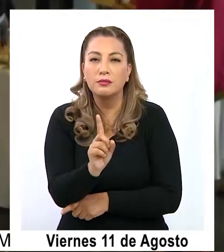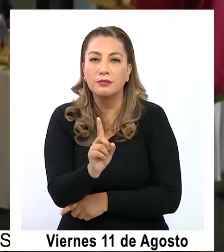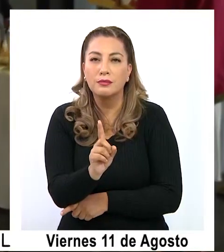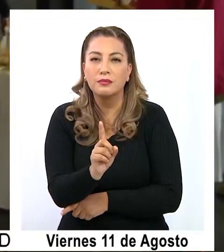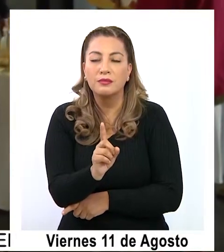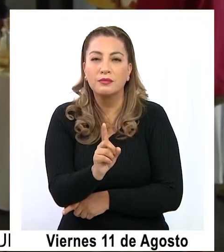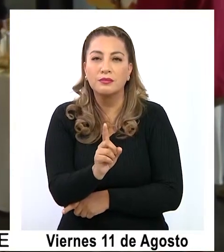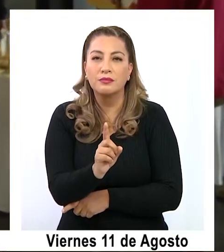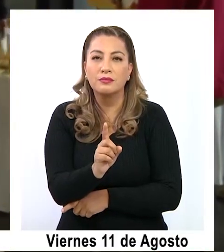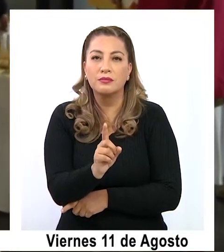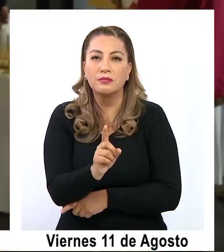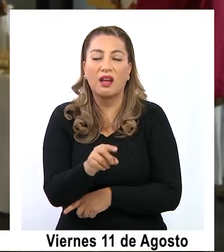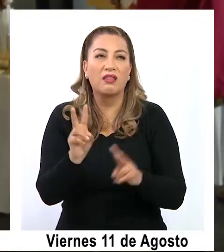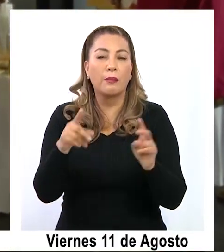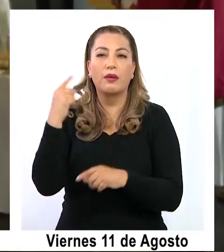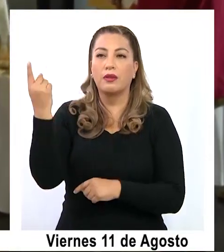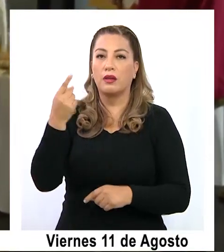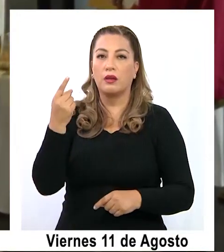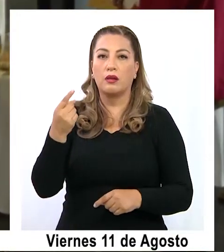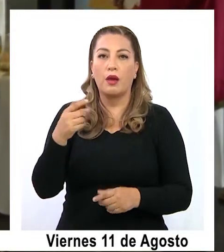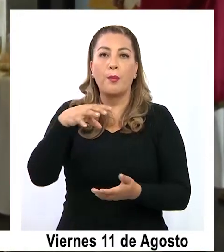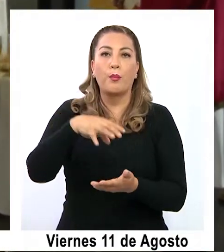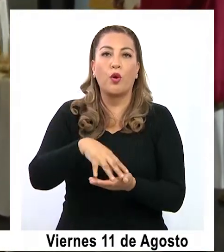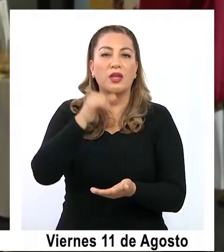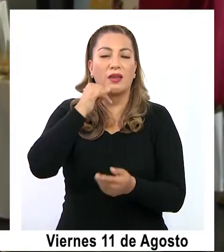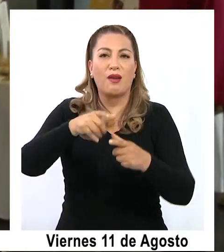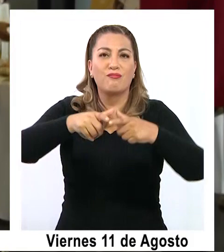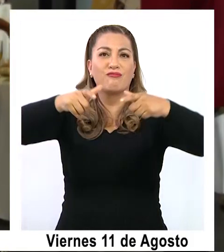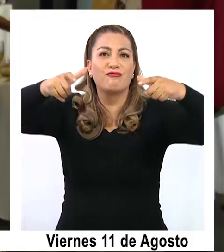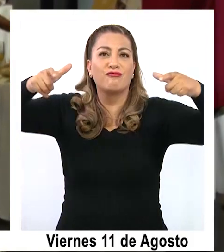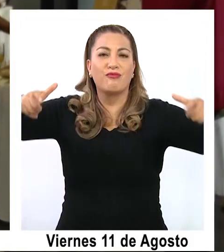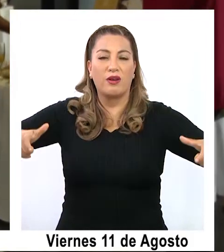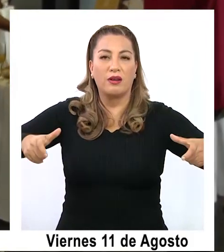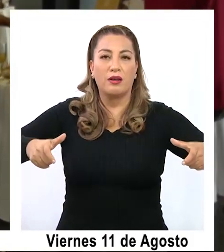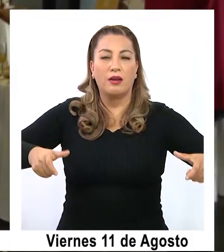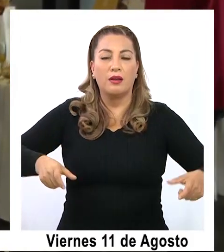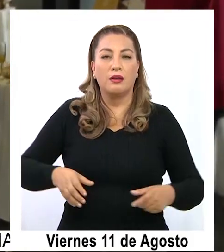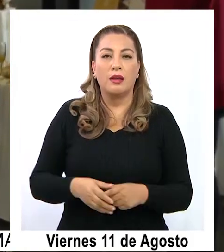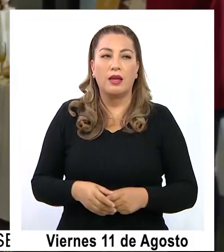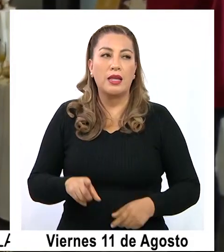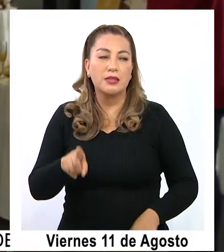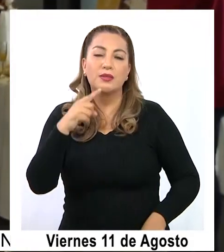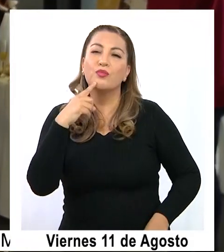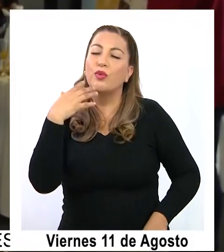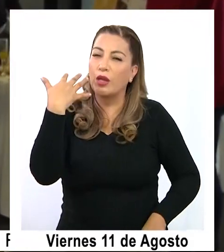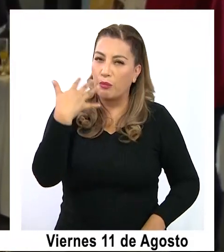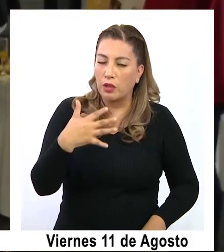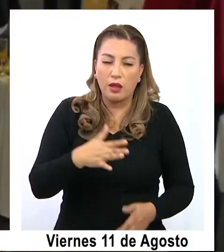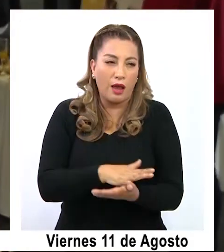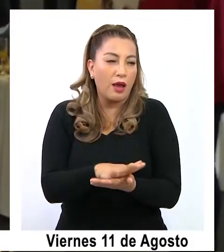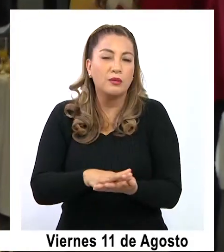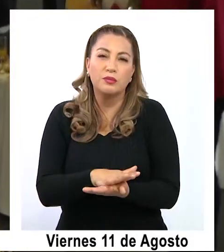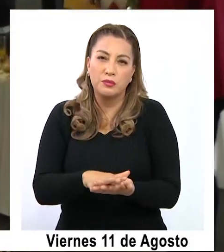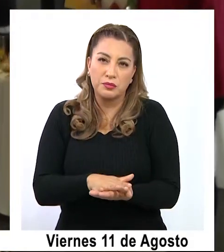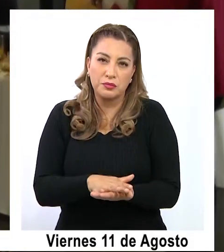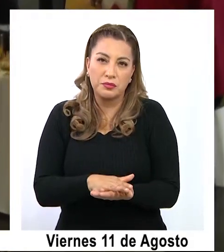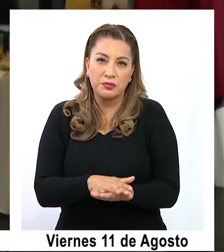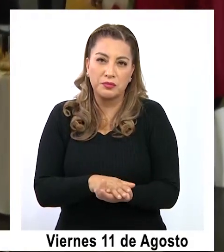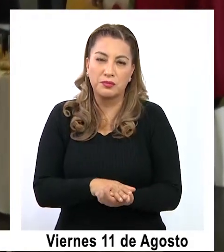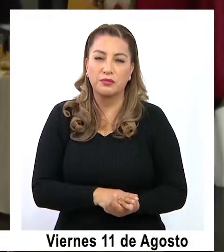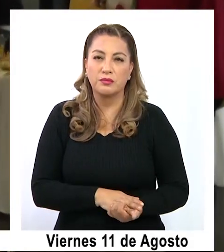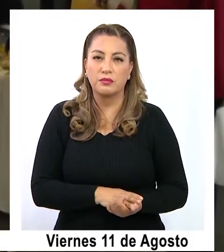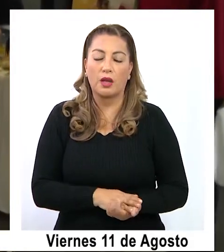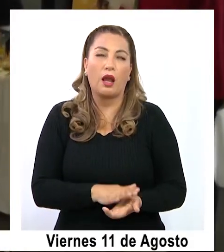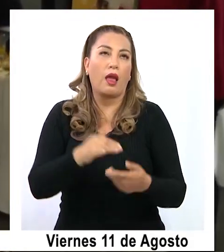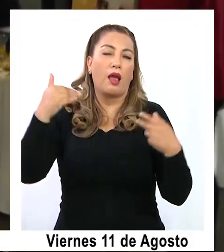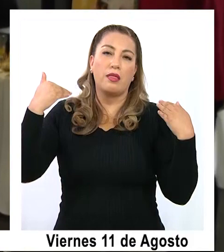a nivel general, porque la ciudad ha crecido tanto, pero que tiene mucha importancia, por ejemplo, dentro de lo que es